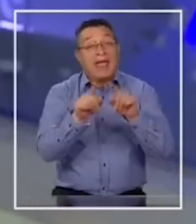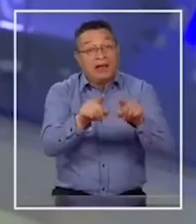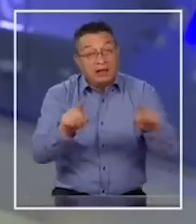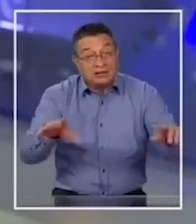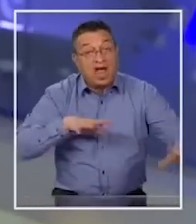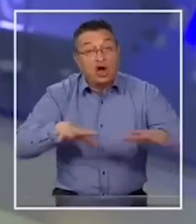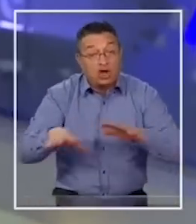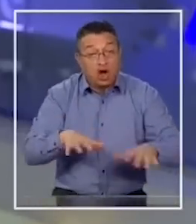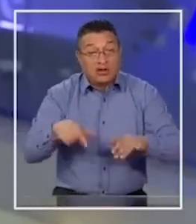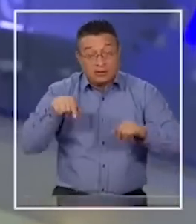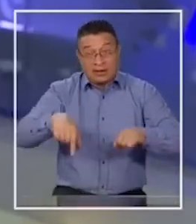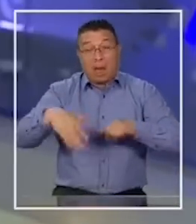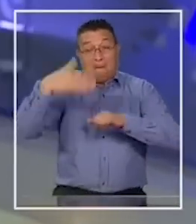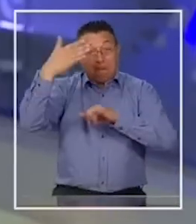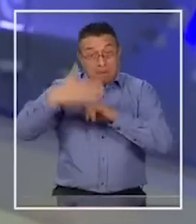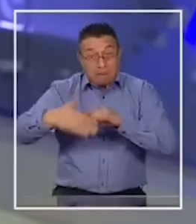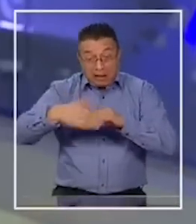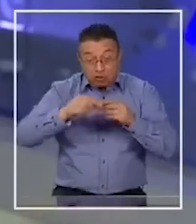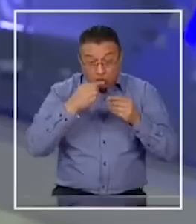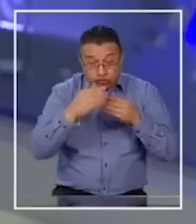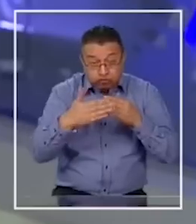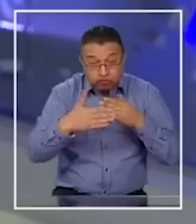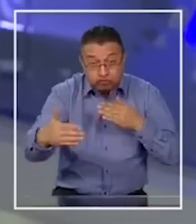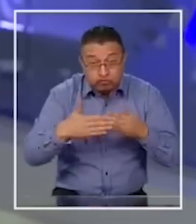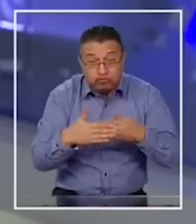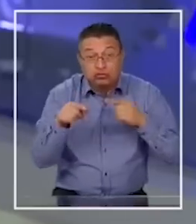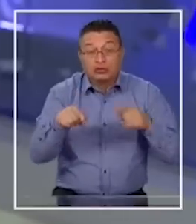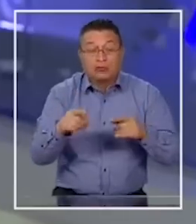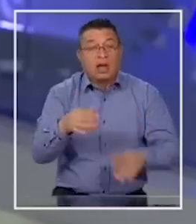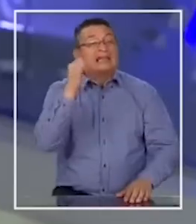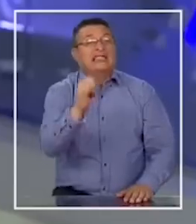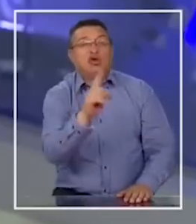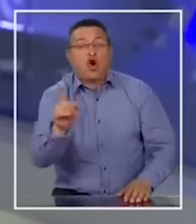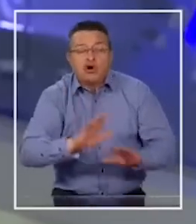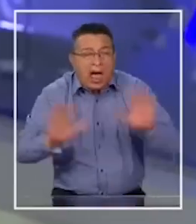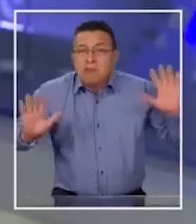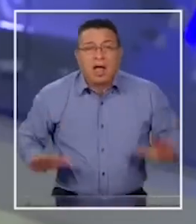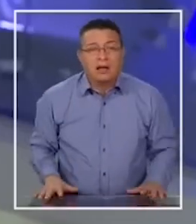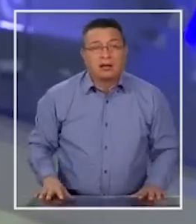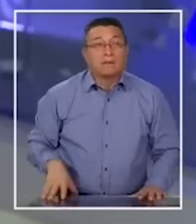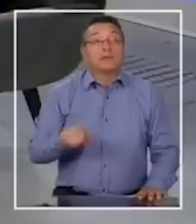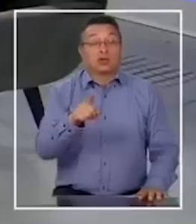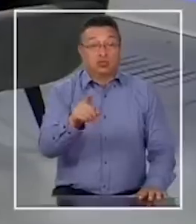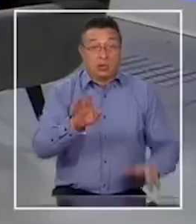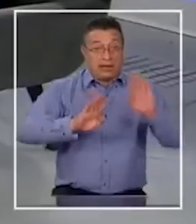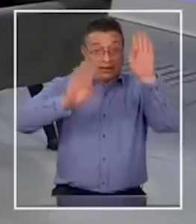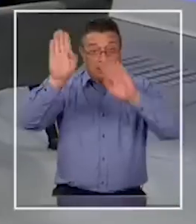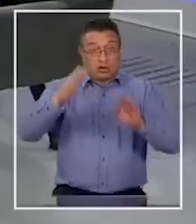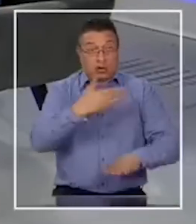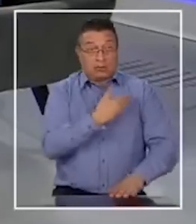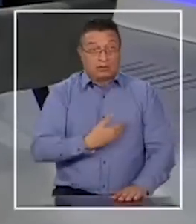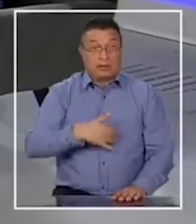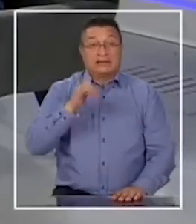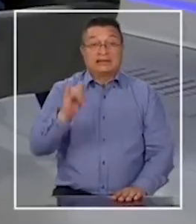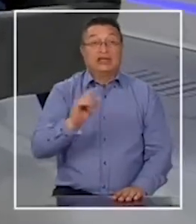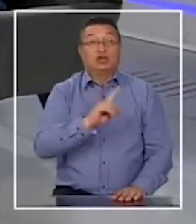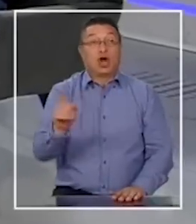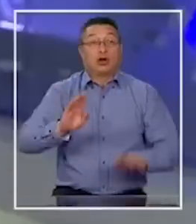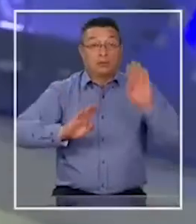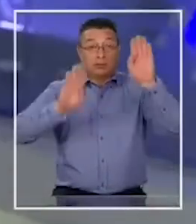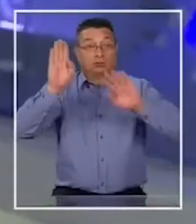de cosas que son de corto de corto plazo y de un sí un no un sillón no va a ser candidato presidencial va a ser